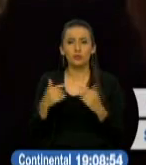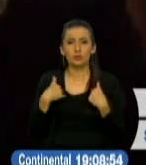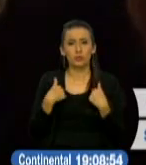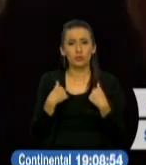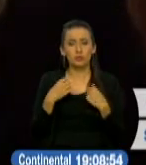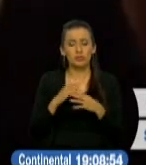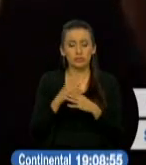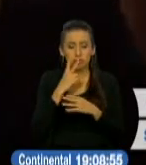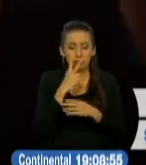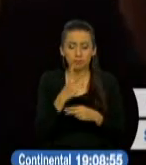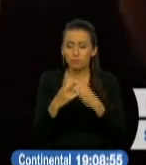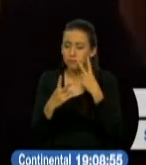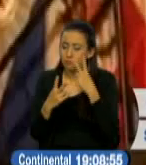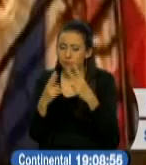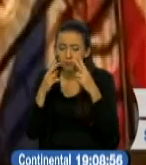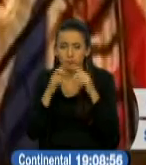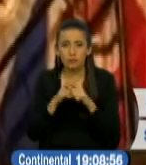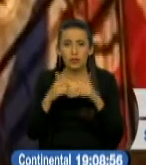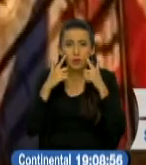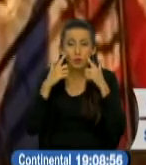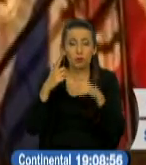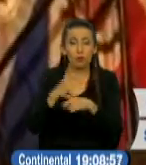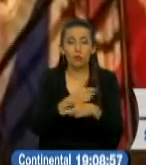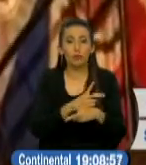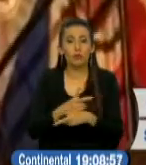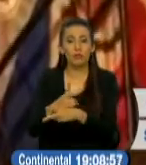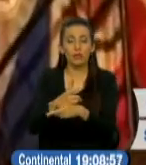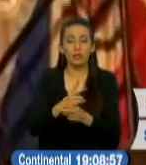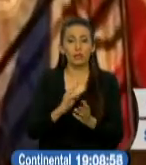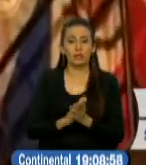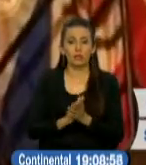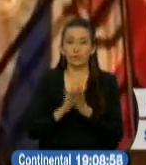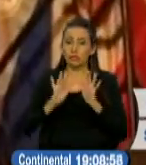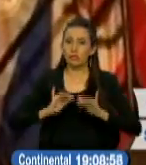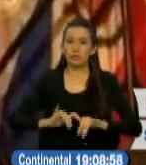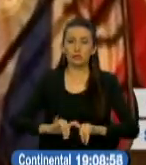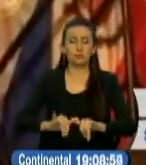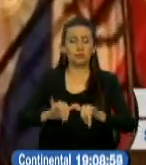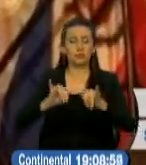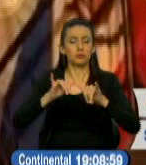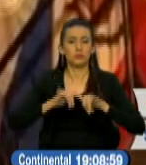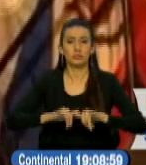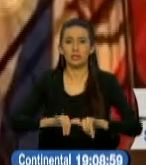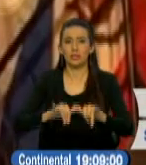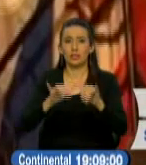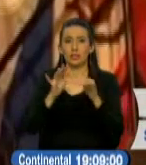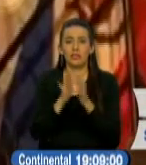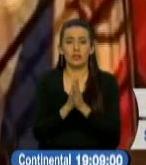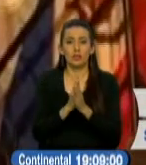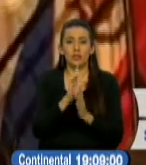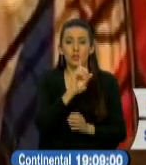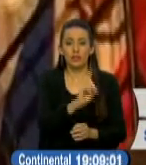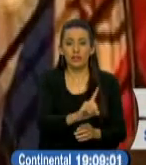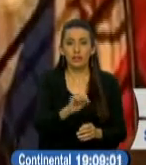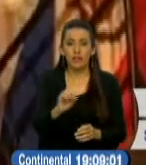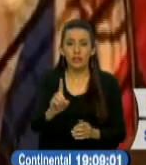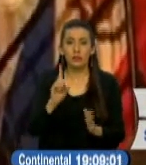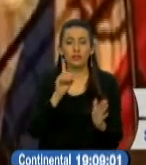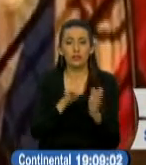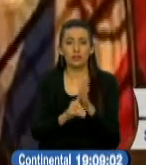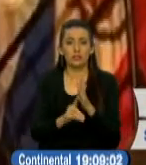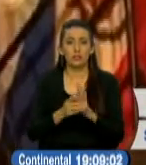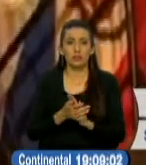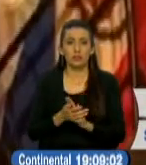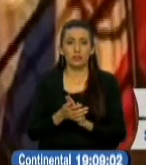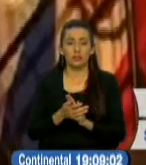constatando cada uno de los elementos. Hemos seguido y hemos hecho trazabilidad de cada una de las denuncias.